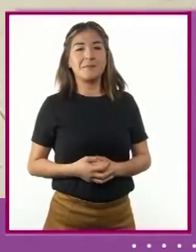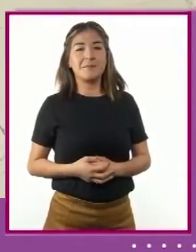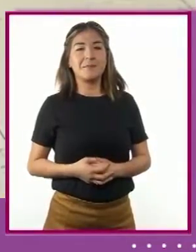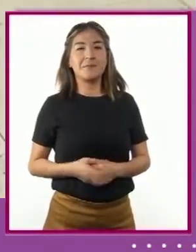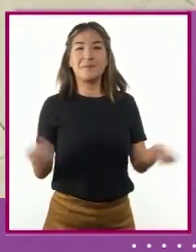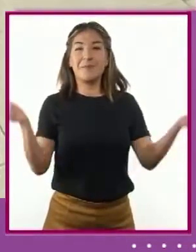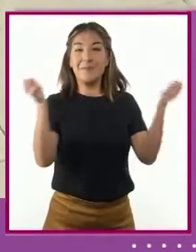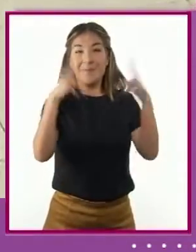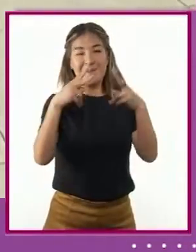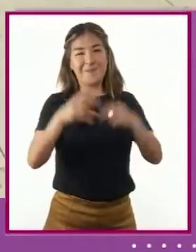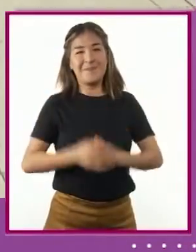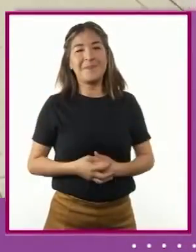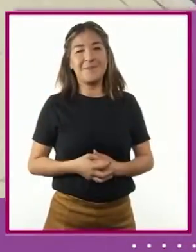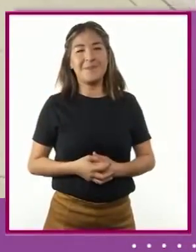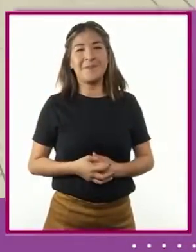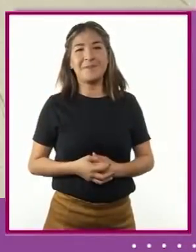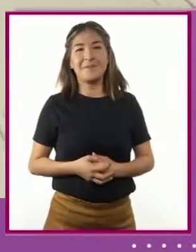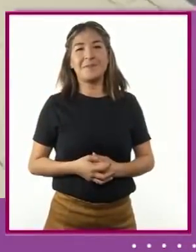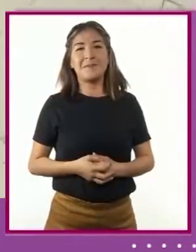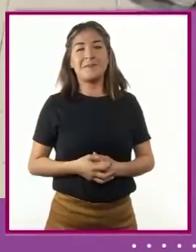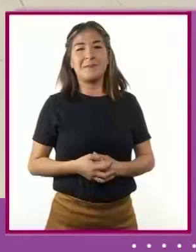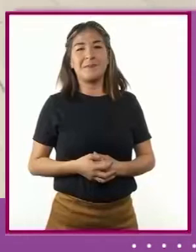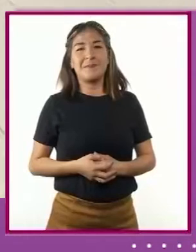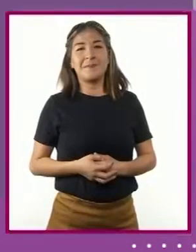Nos vemos en el camino.